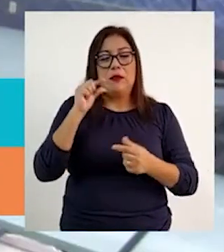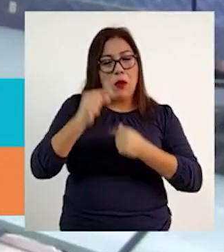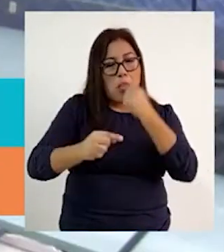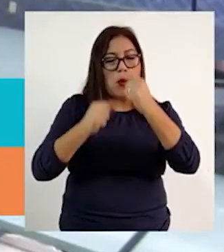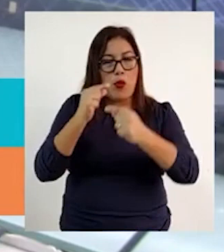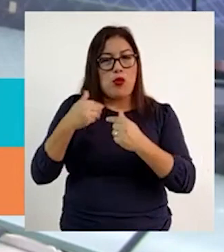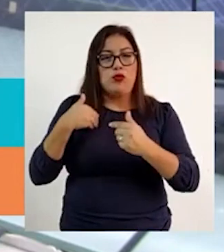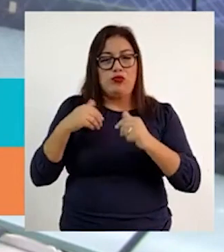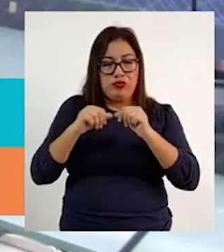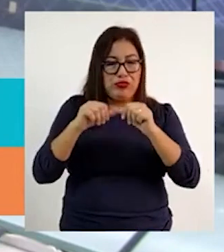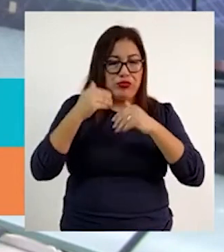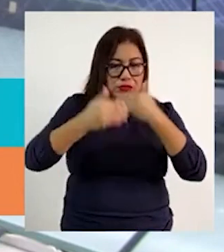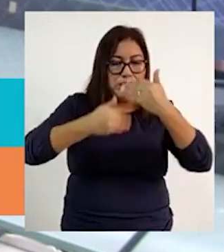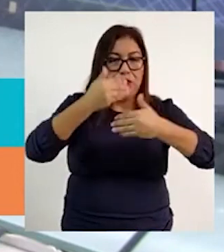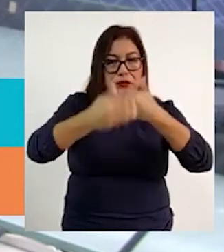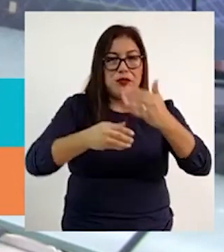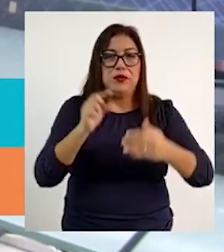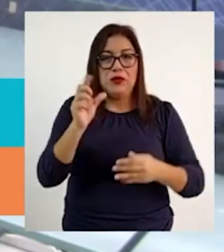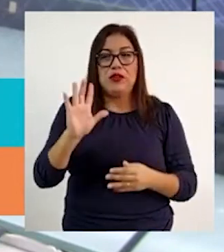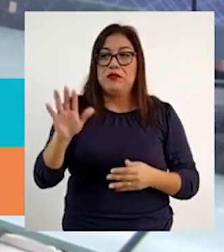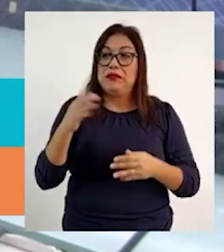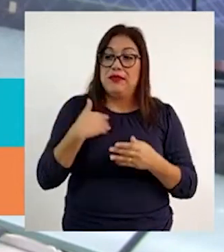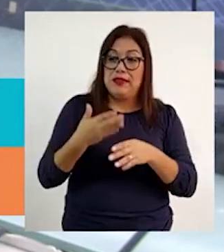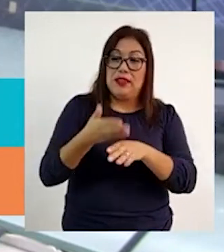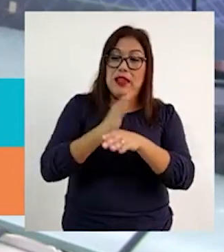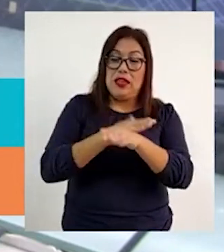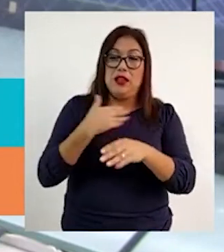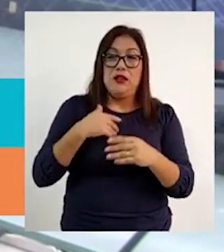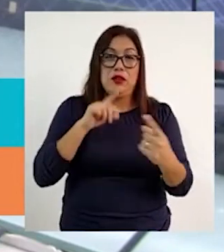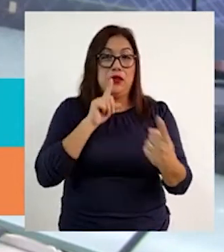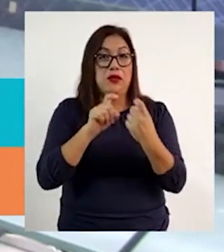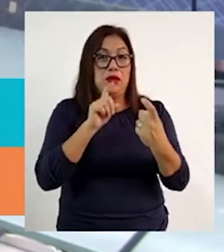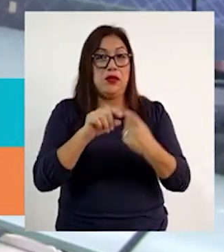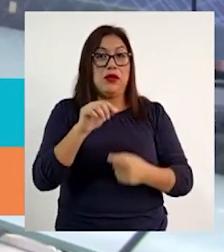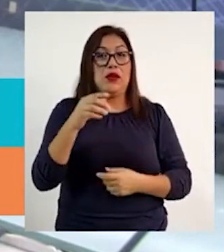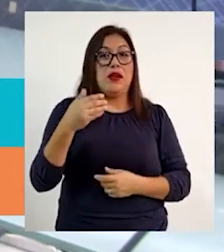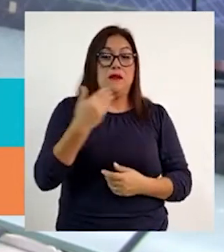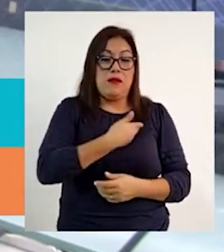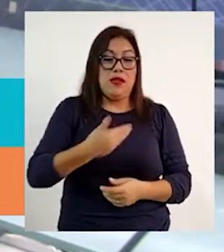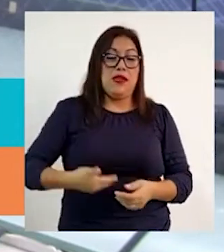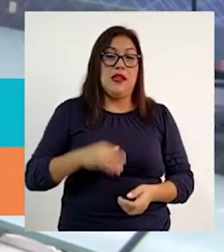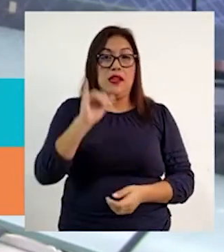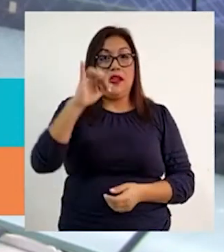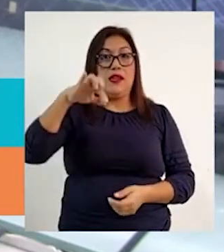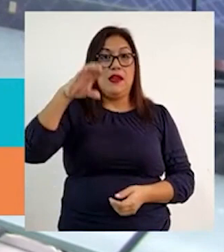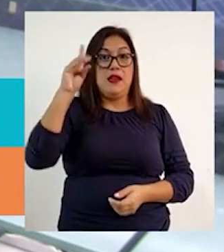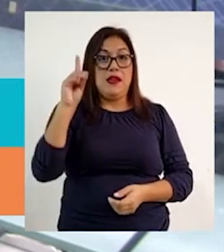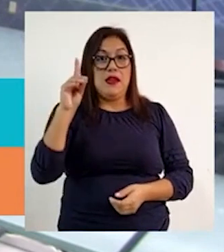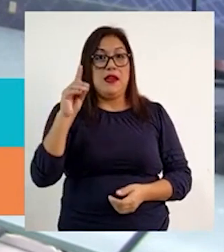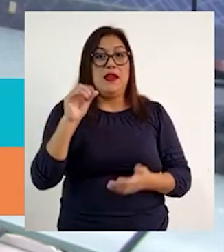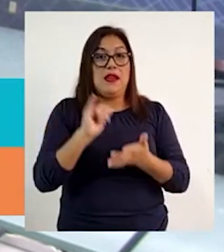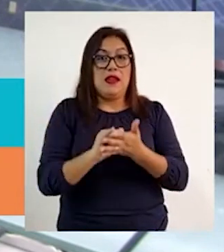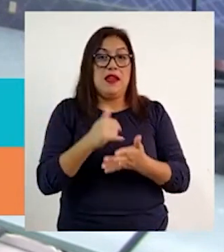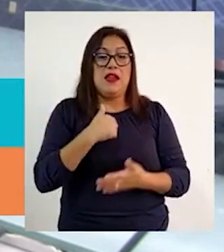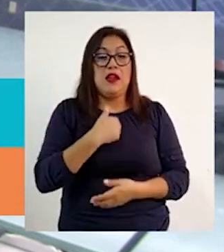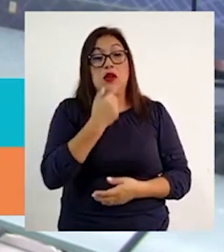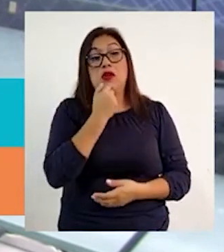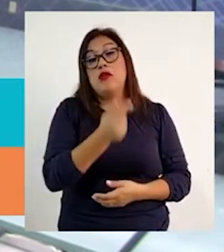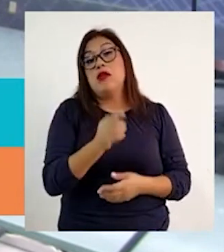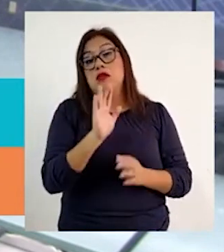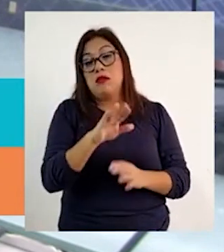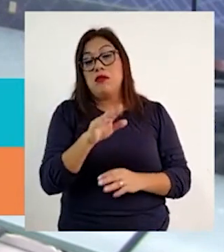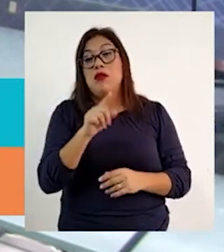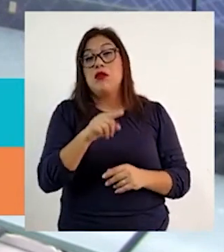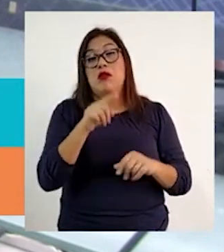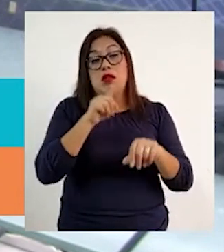Como te reitero, he tenido una entrevista con el presidente del IPD y a él le hemos dicho claramente que es el